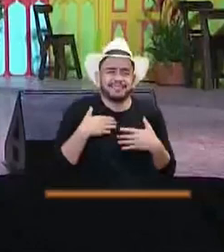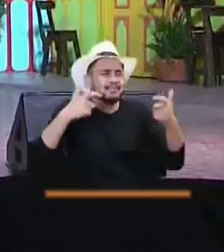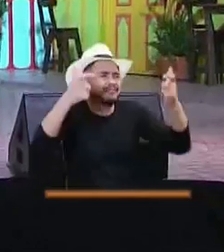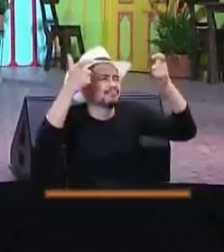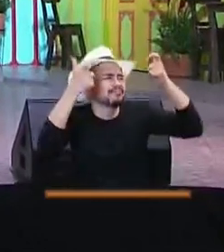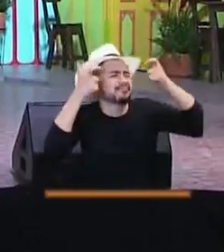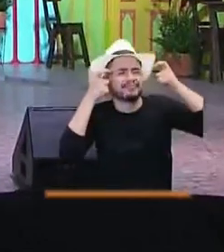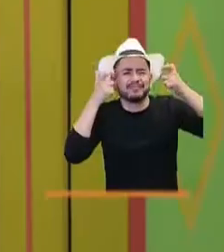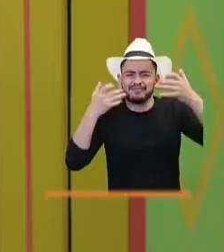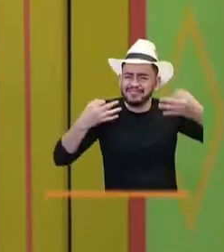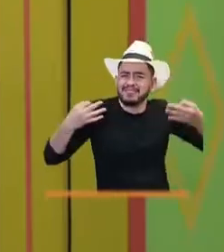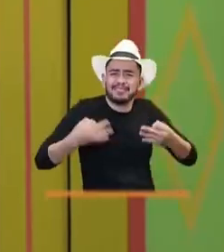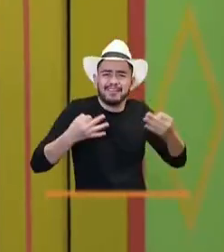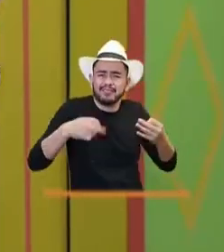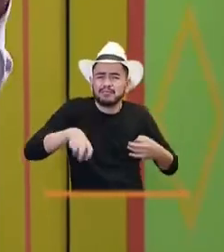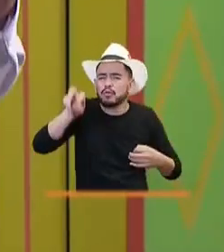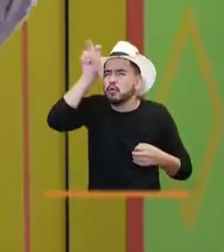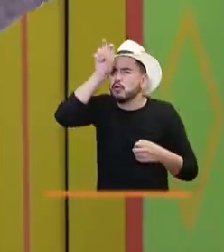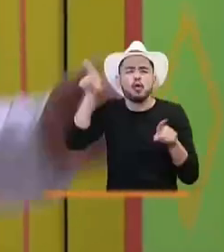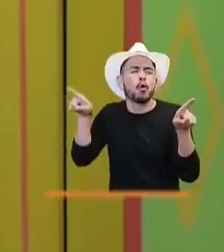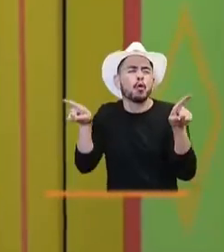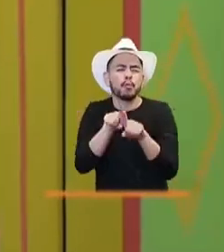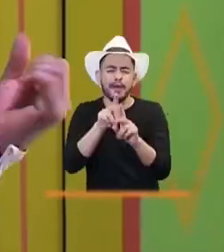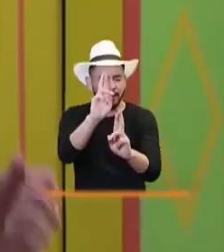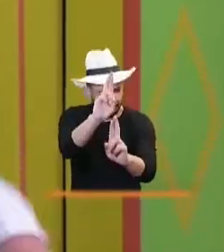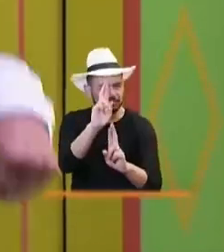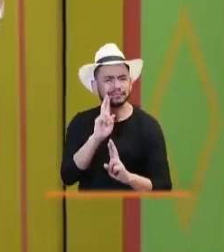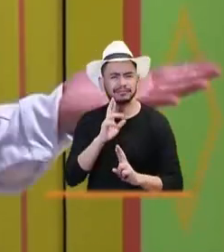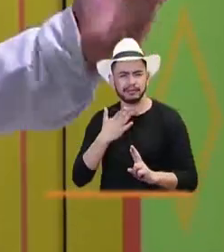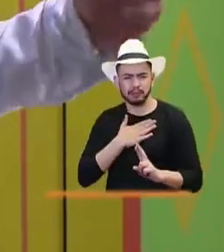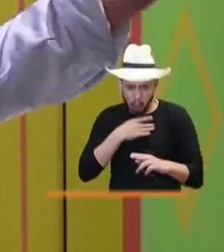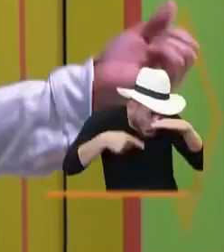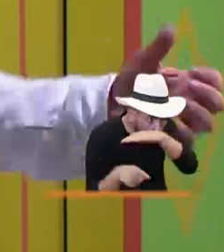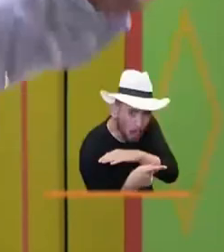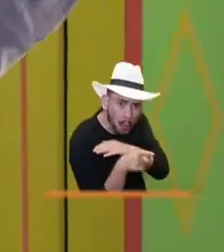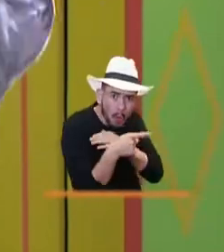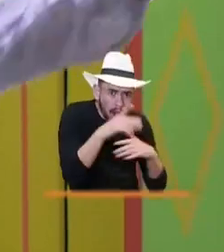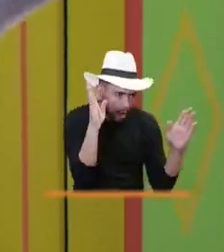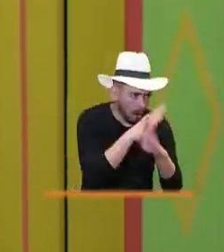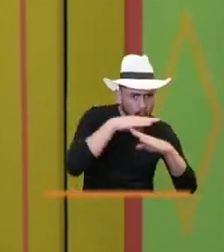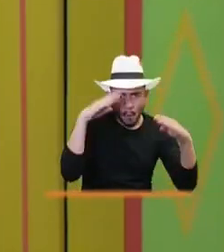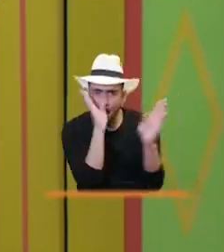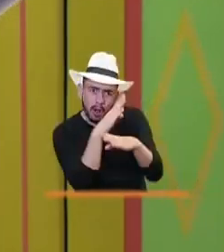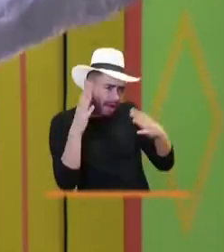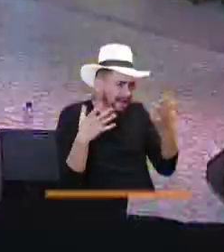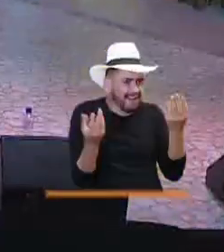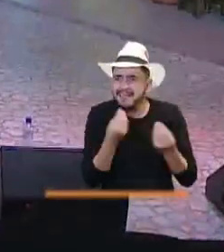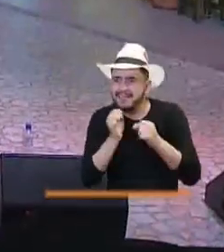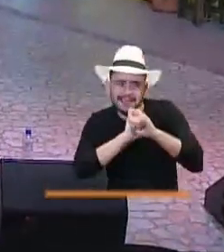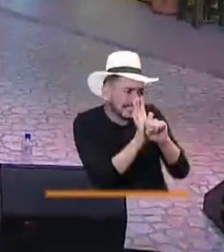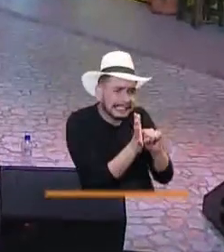de Egipto. Y no me deba esconder con alcohol y eucalipto.